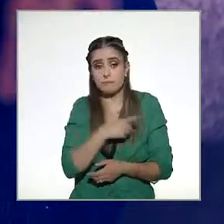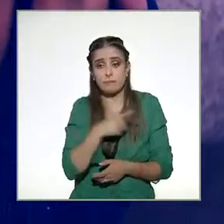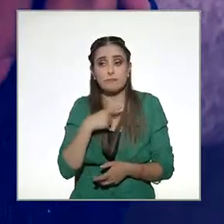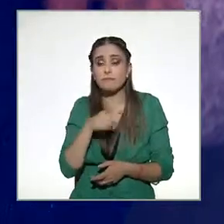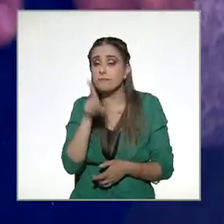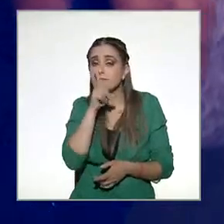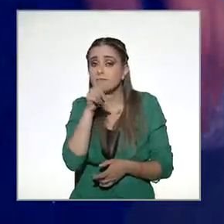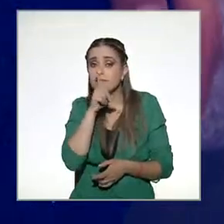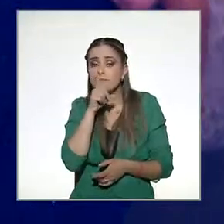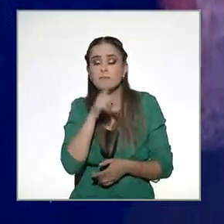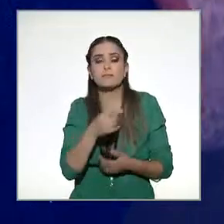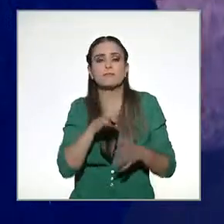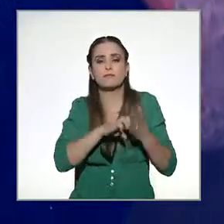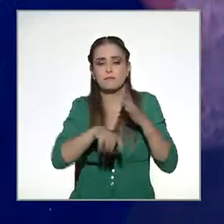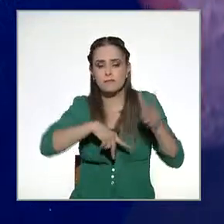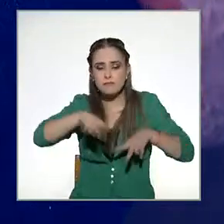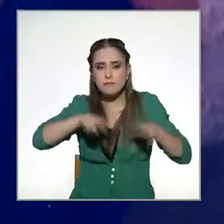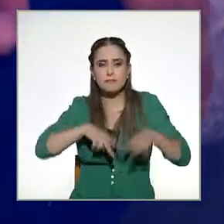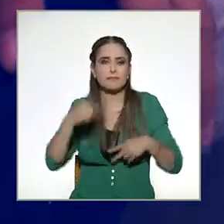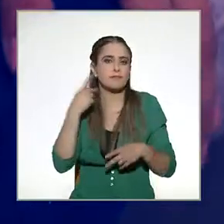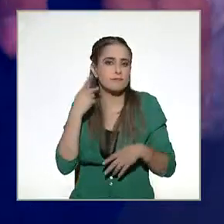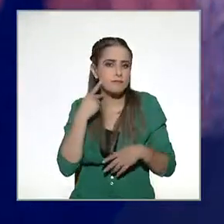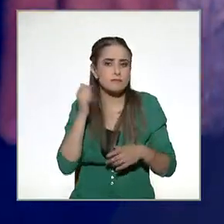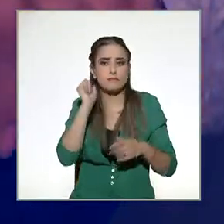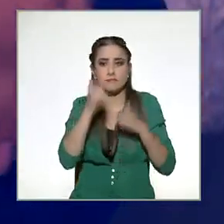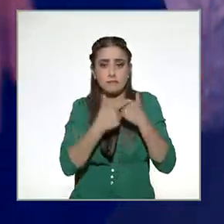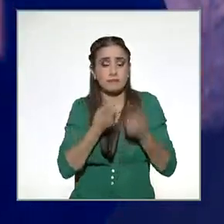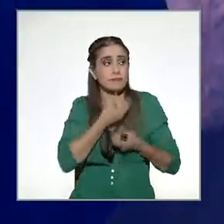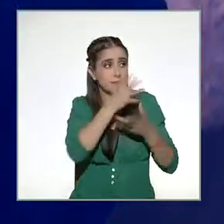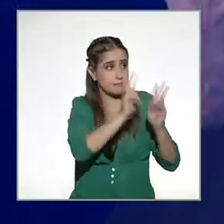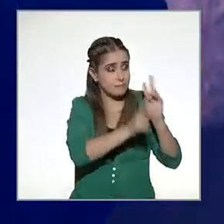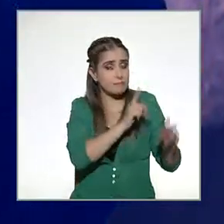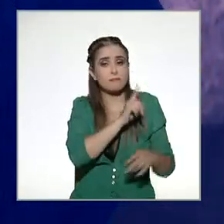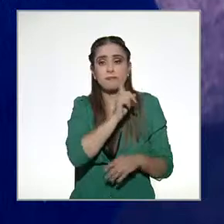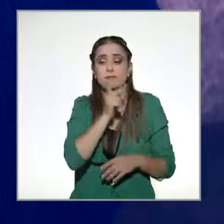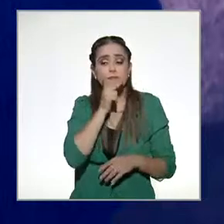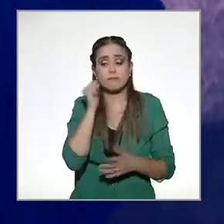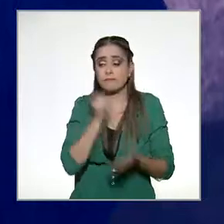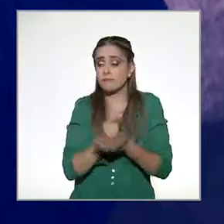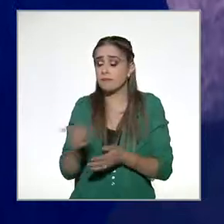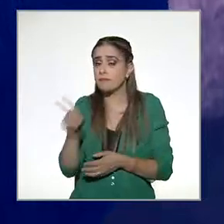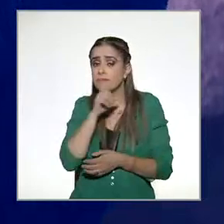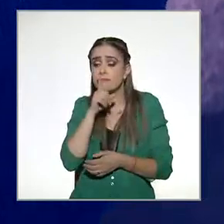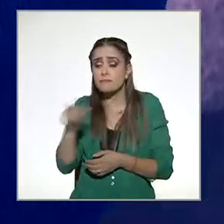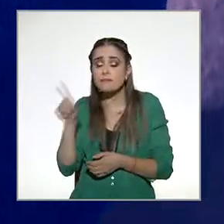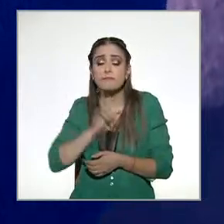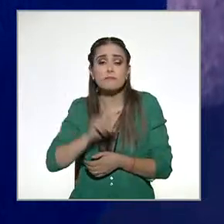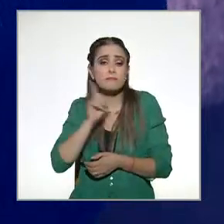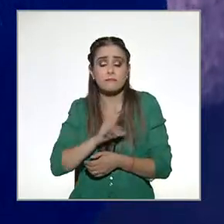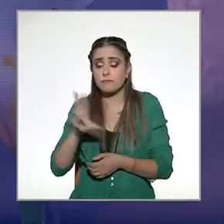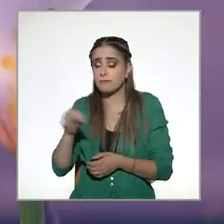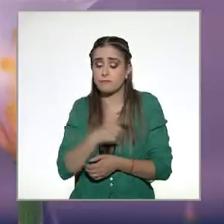fútbol, como política, porque bueno, para él era por lo de las mujeres,